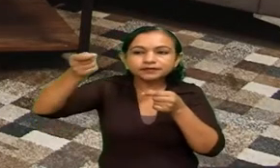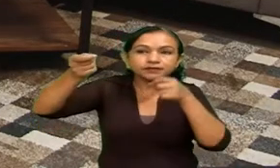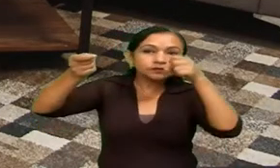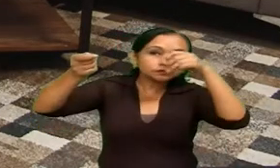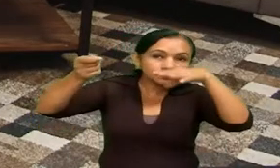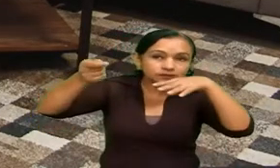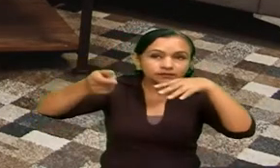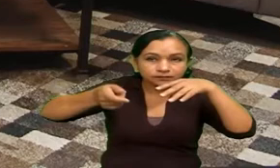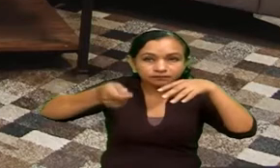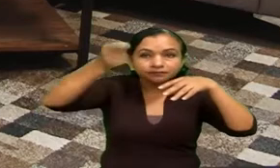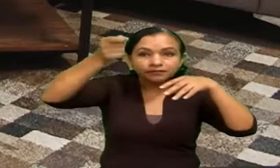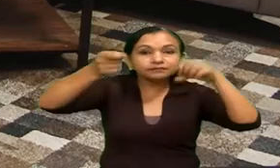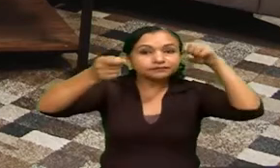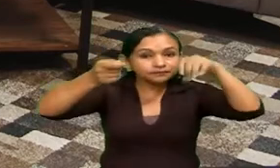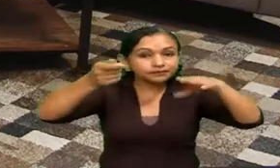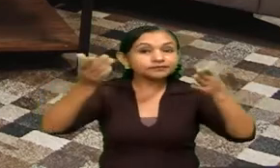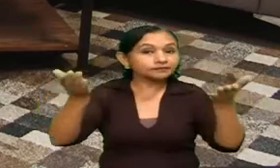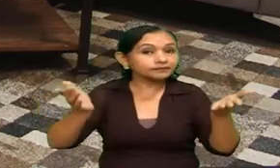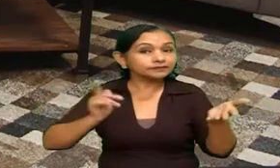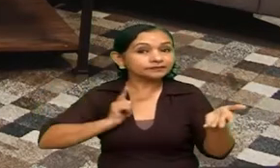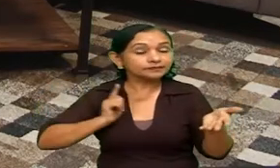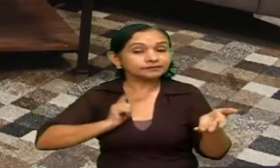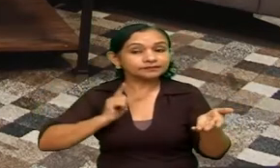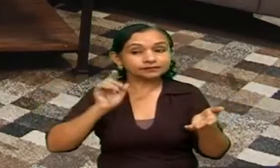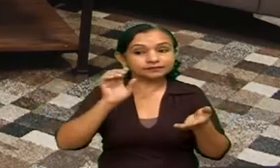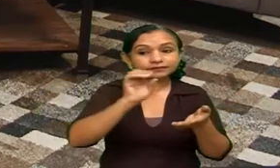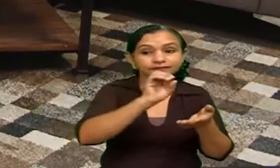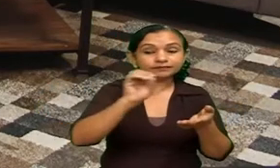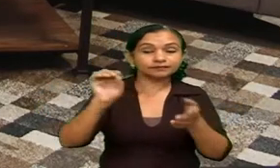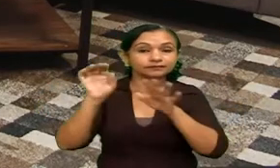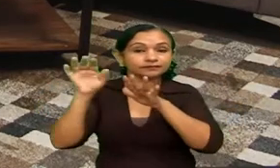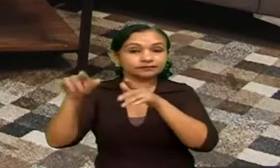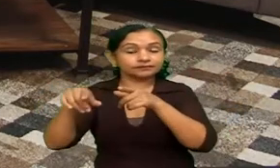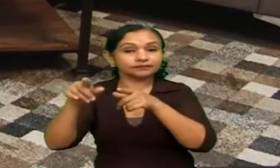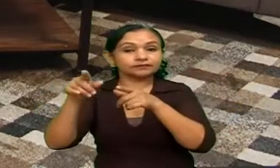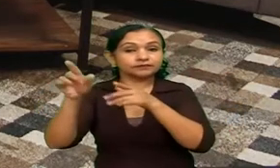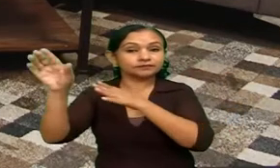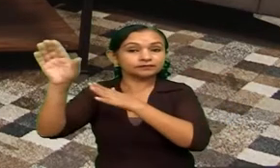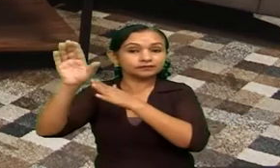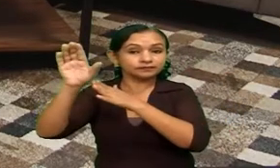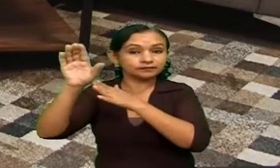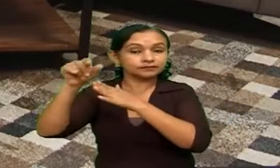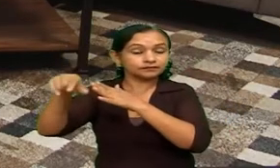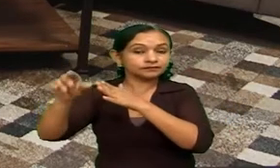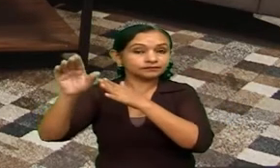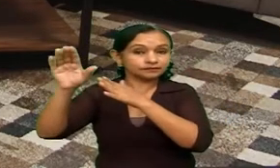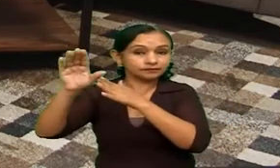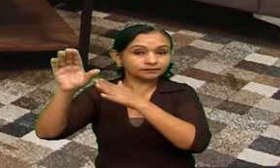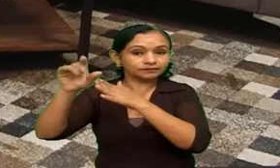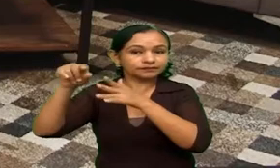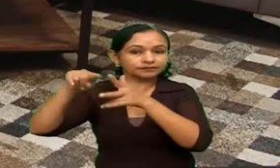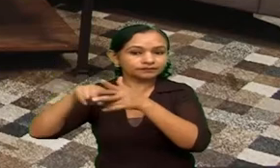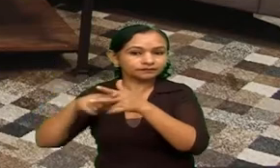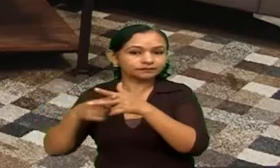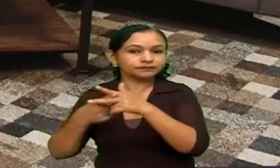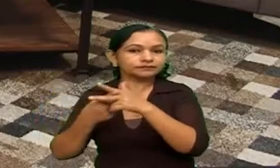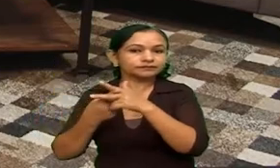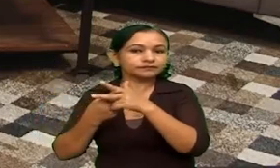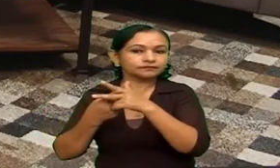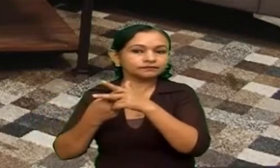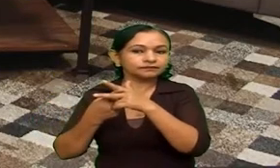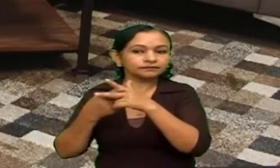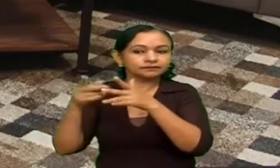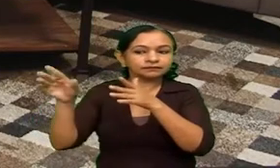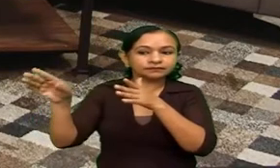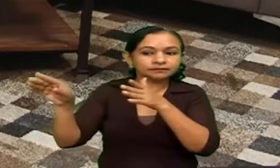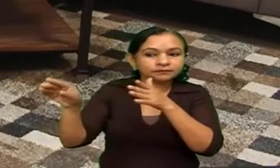claro. Tenemos una planta en Occidente que es la planta Corinto, y entonces la planta Corinto empieza a llevarle